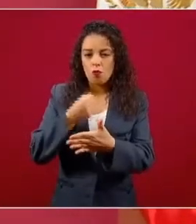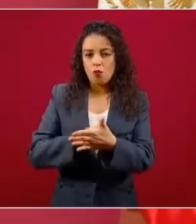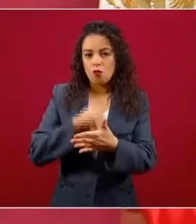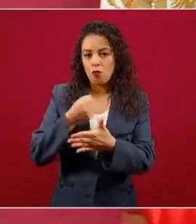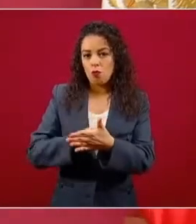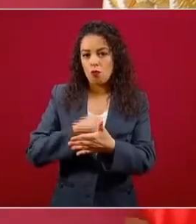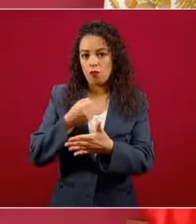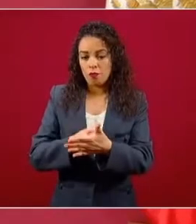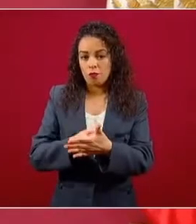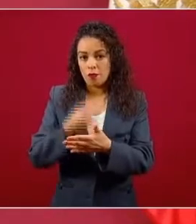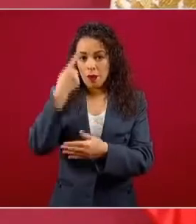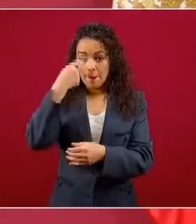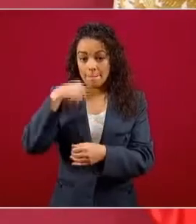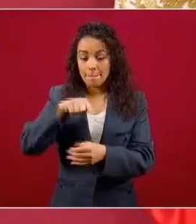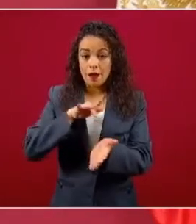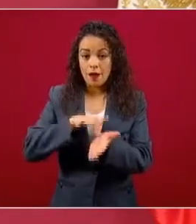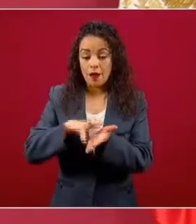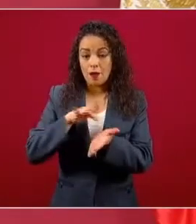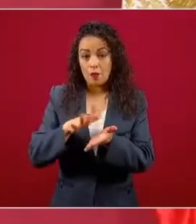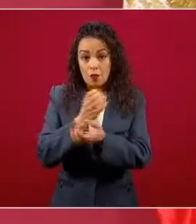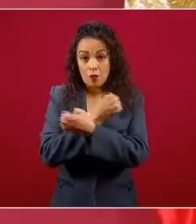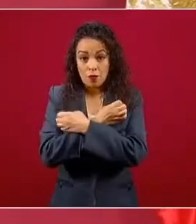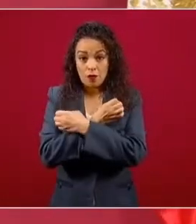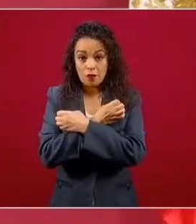en favor de la educación pública